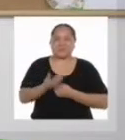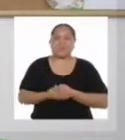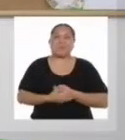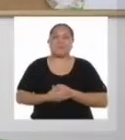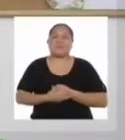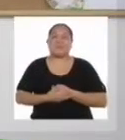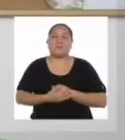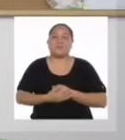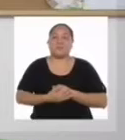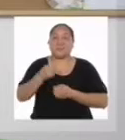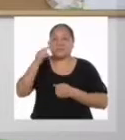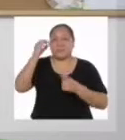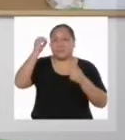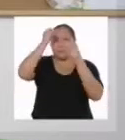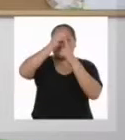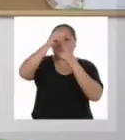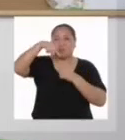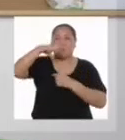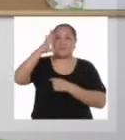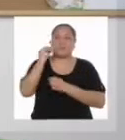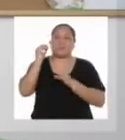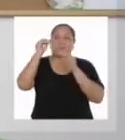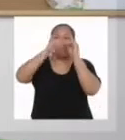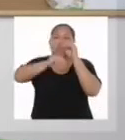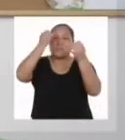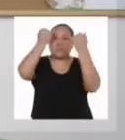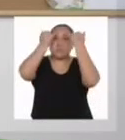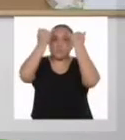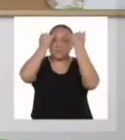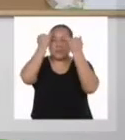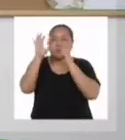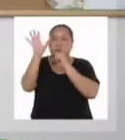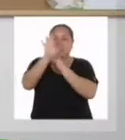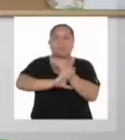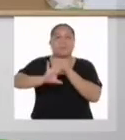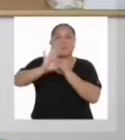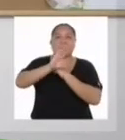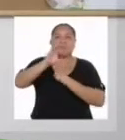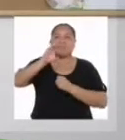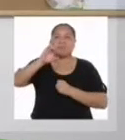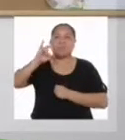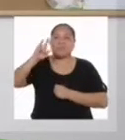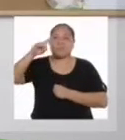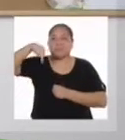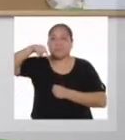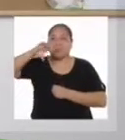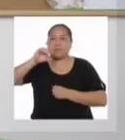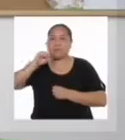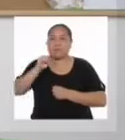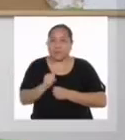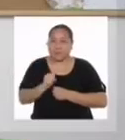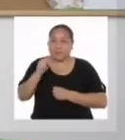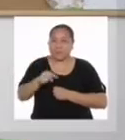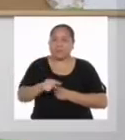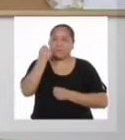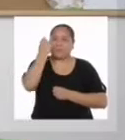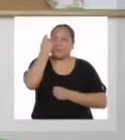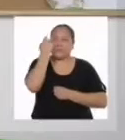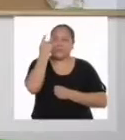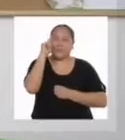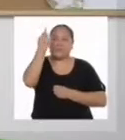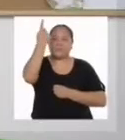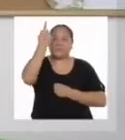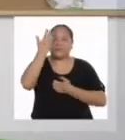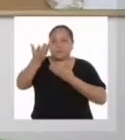El propósito de la experiencia es plantea propuestas para proteger las cuencas a partir de comprender